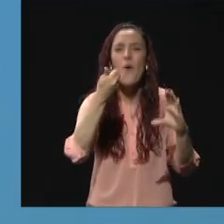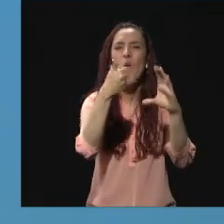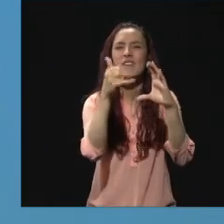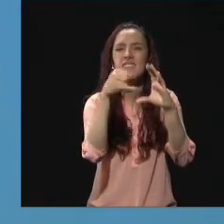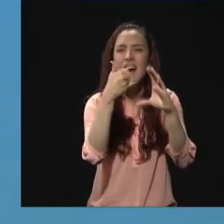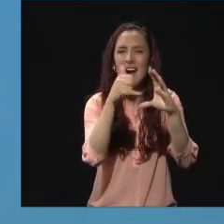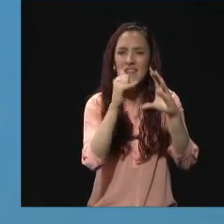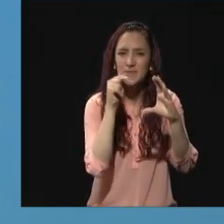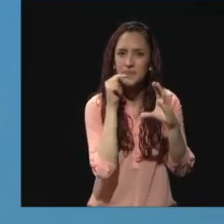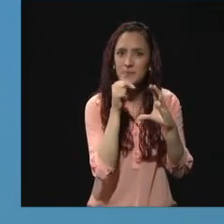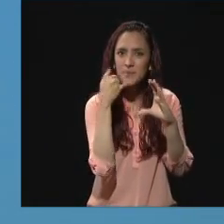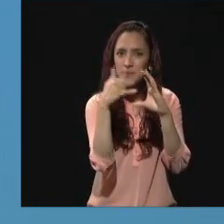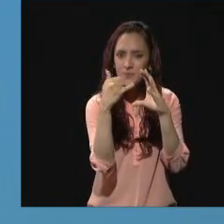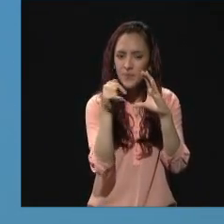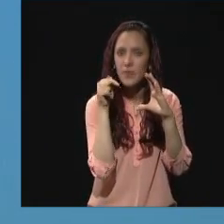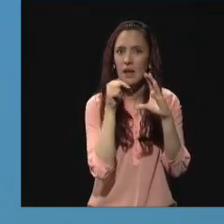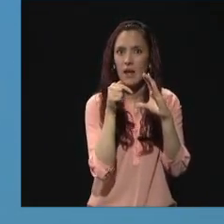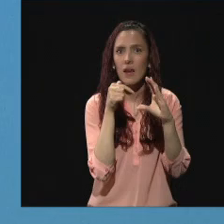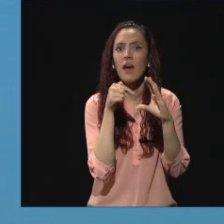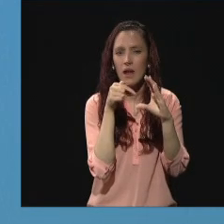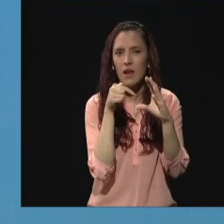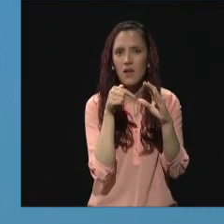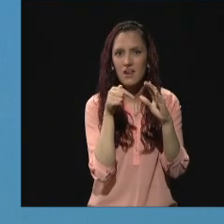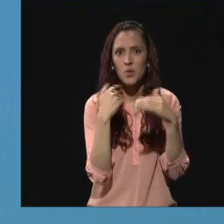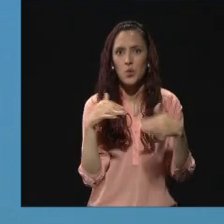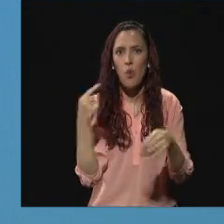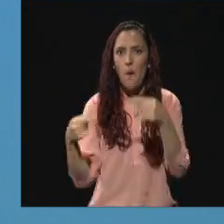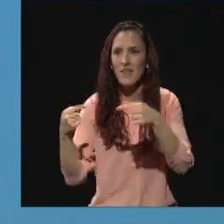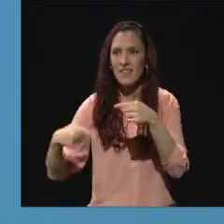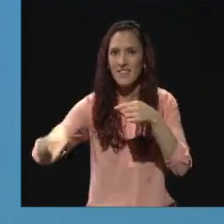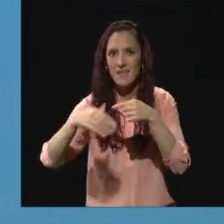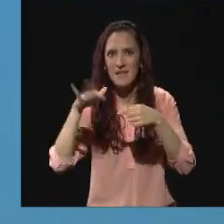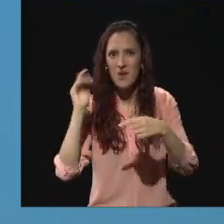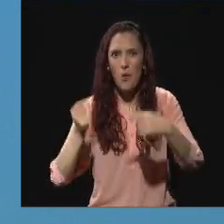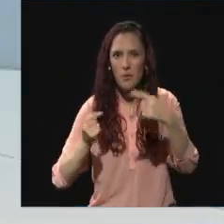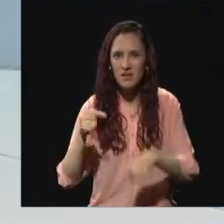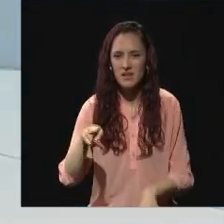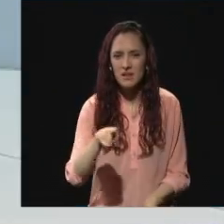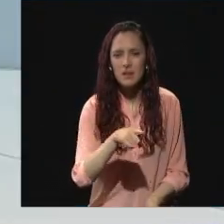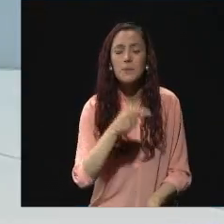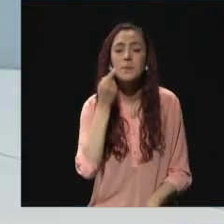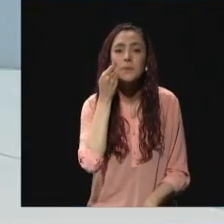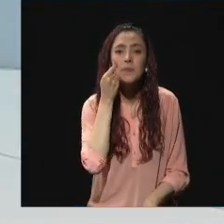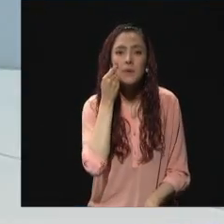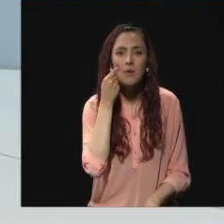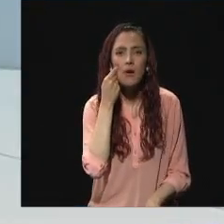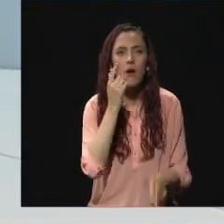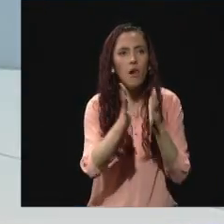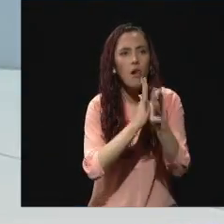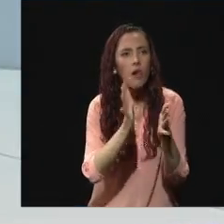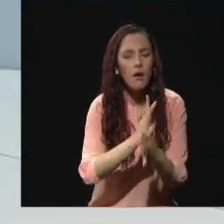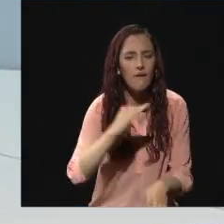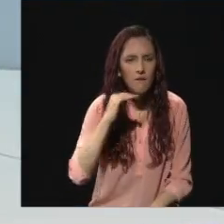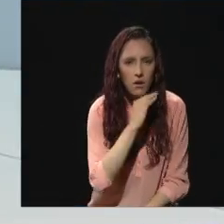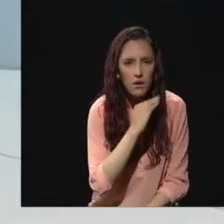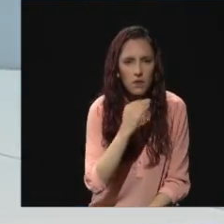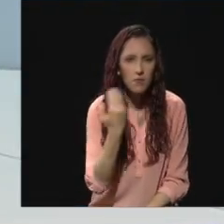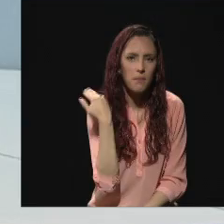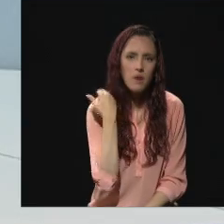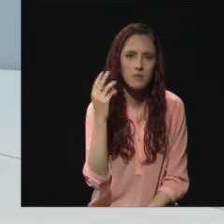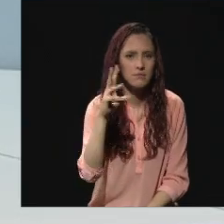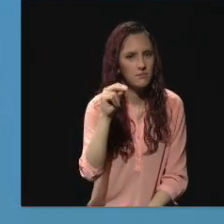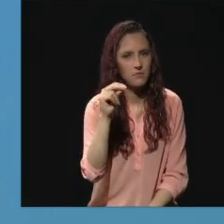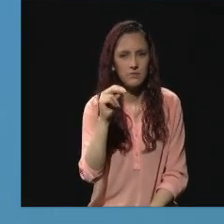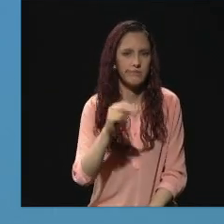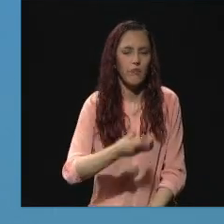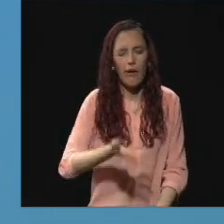dentro de ese a nivel de competencia sin embargo lo importante es que no sea información engañosa a los usuarios es